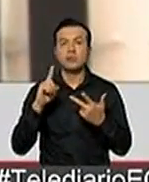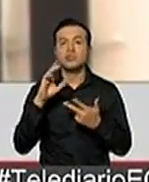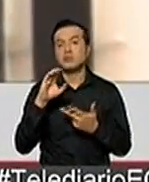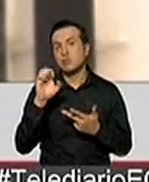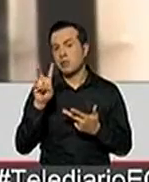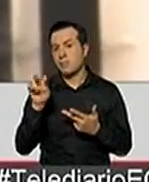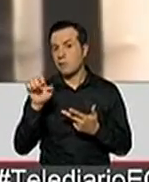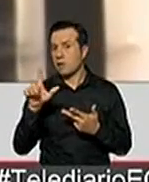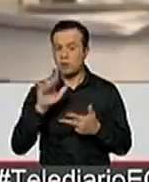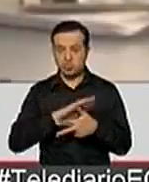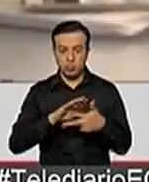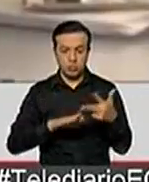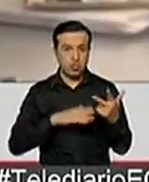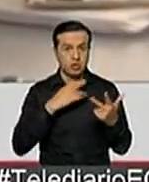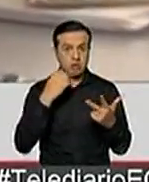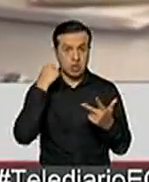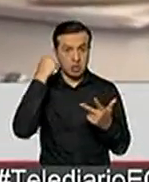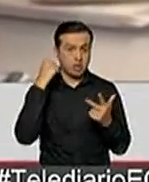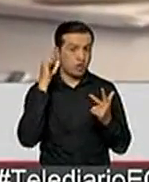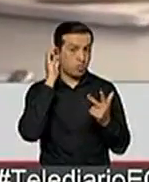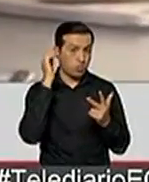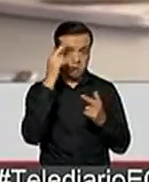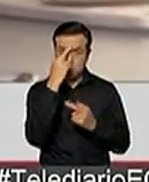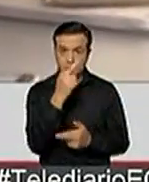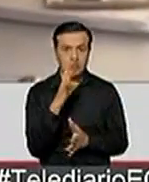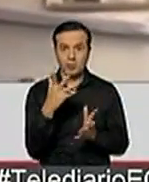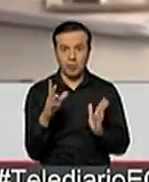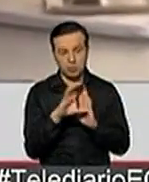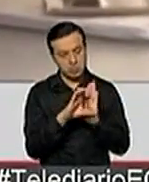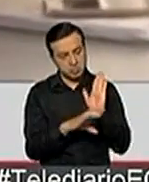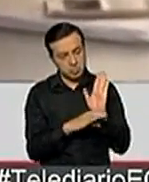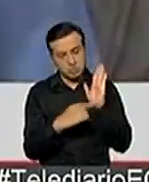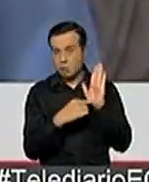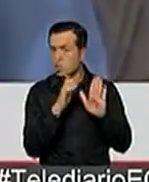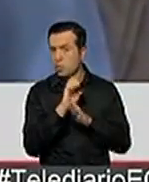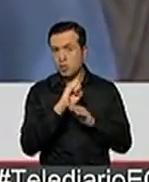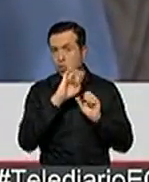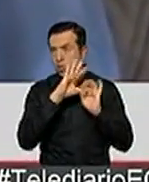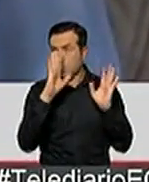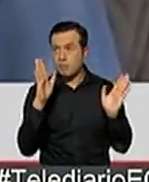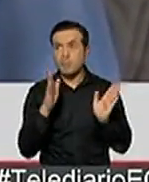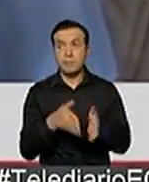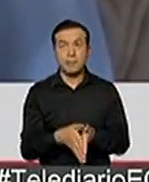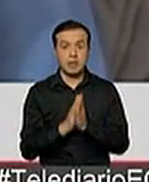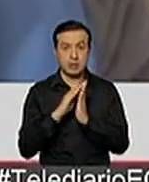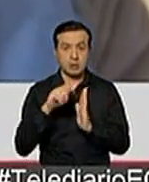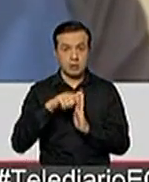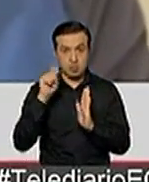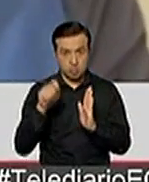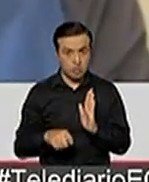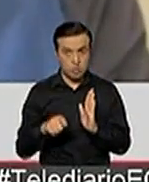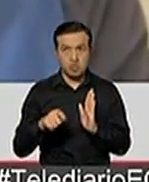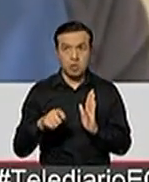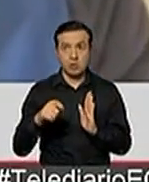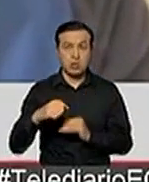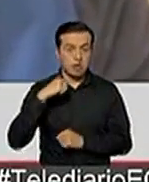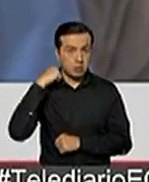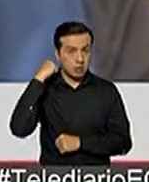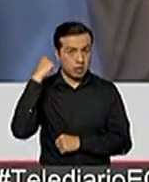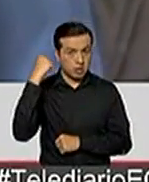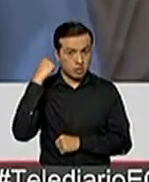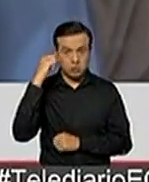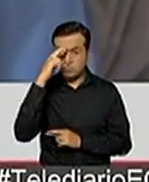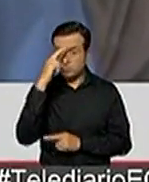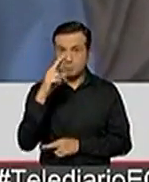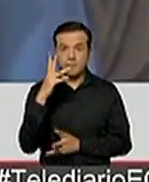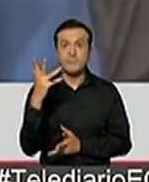se respetó sus derechos contemplados en la Constitución del Ecuador. Para solicitar al juez que se declare la vulneración de estos